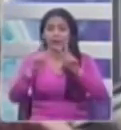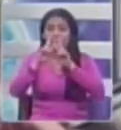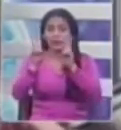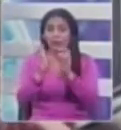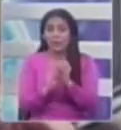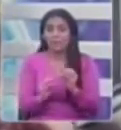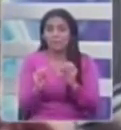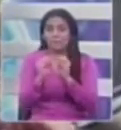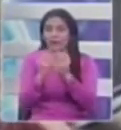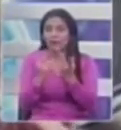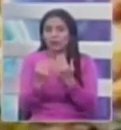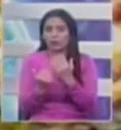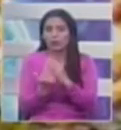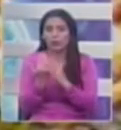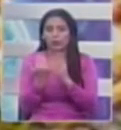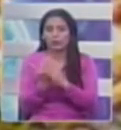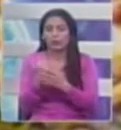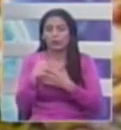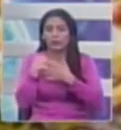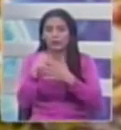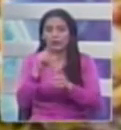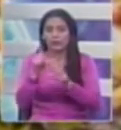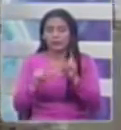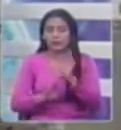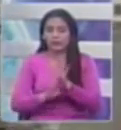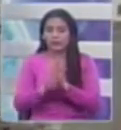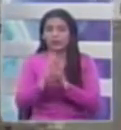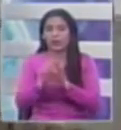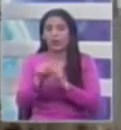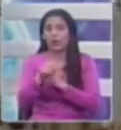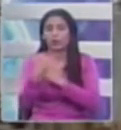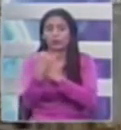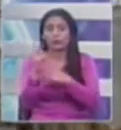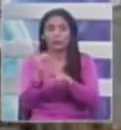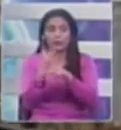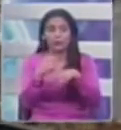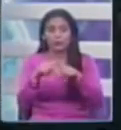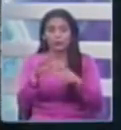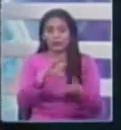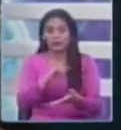se realizarán modelos de negocios más desafiantes para poder competir con otros productos.